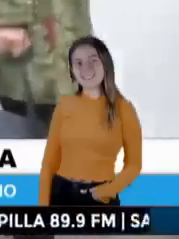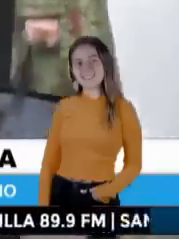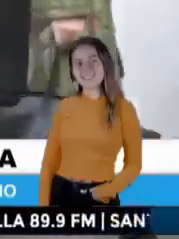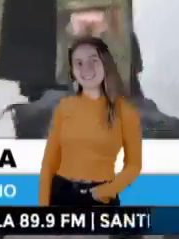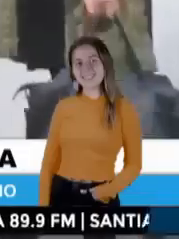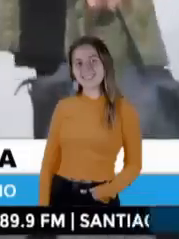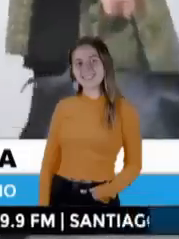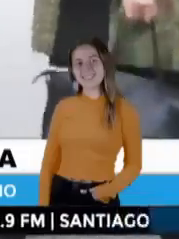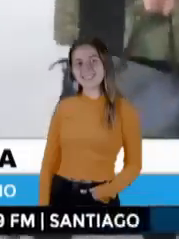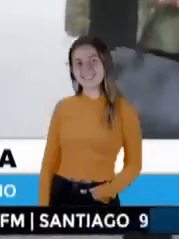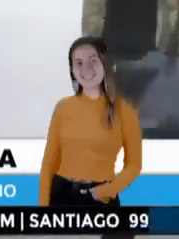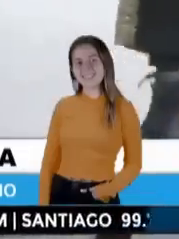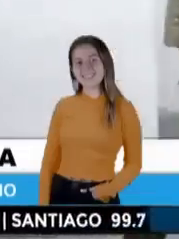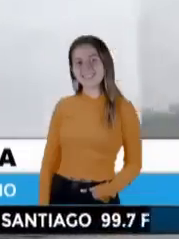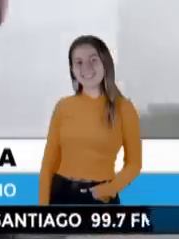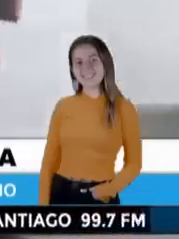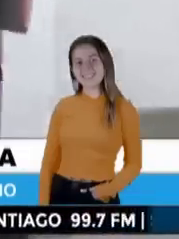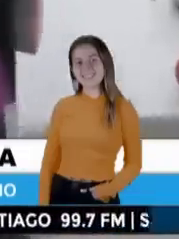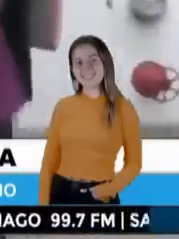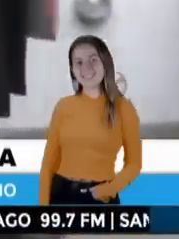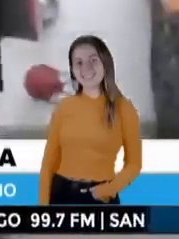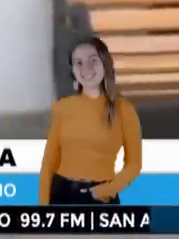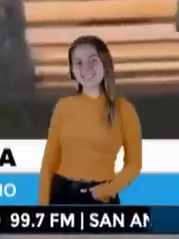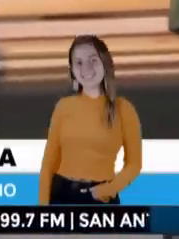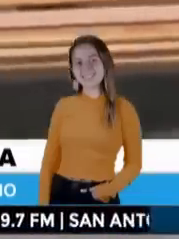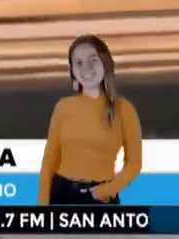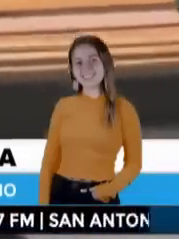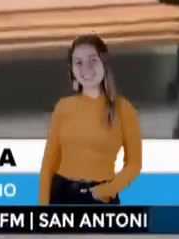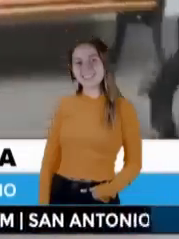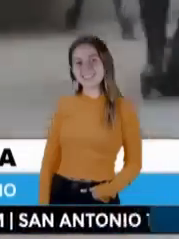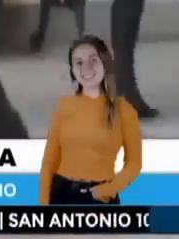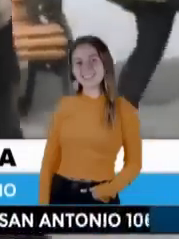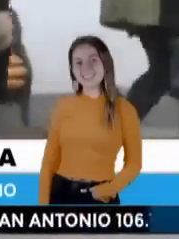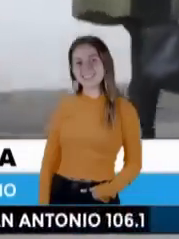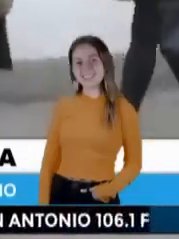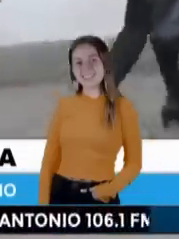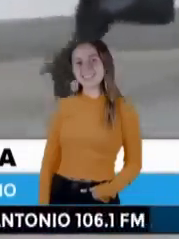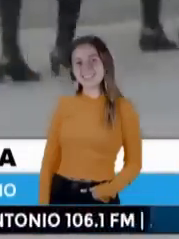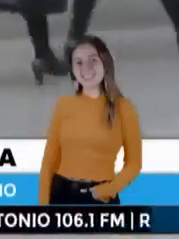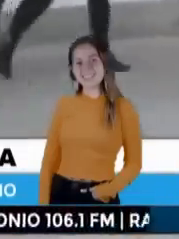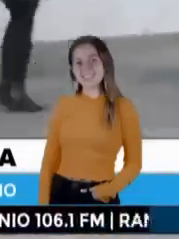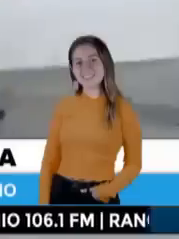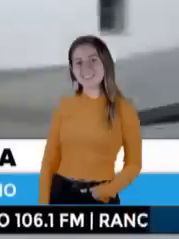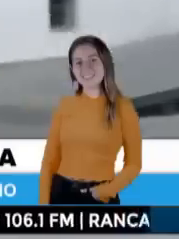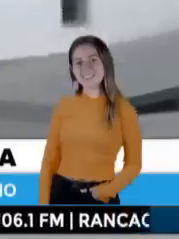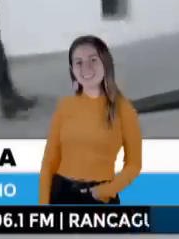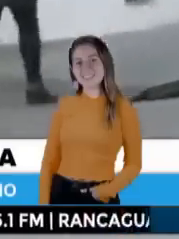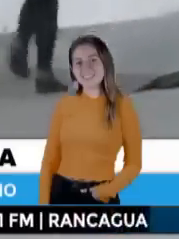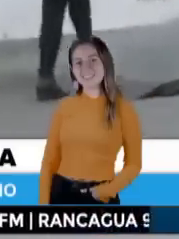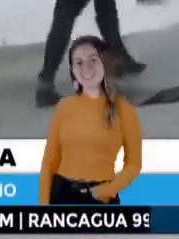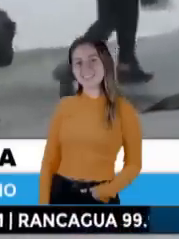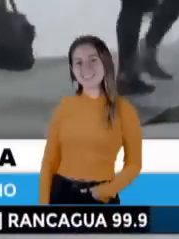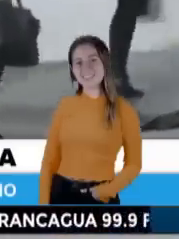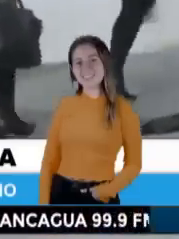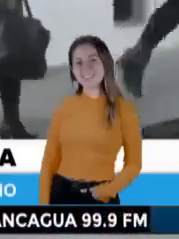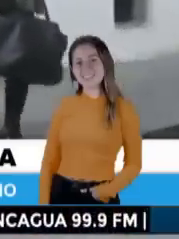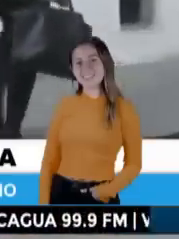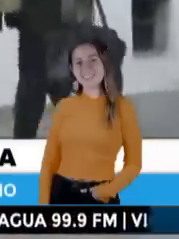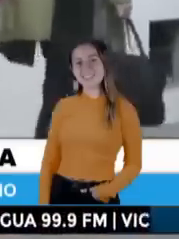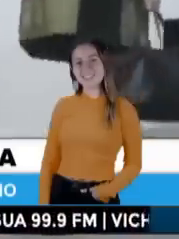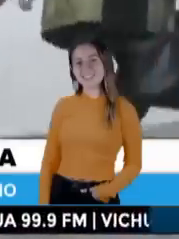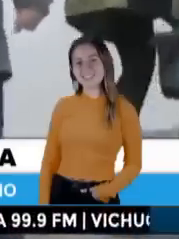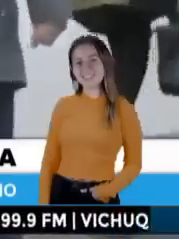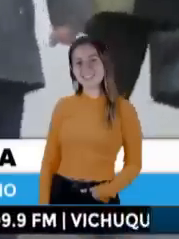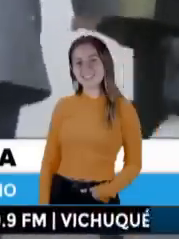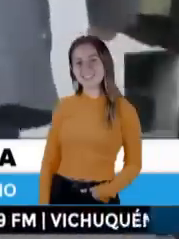conozcan parte de las reacciones. Obviamente que a todos nos gustaría poder estar ahí para ver cuál va a ser el debate ya de lleno y estar in situ en lo que va a